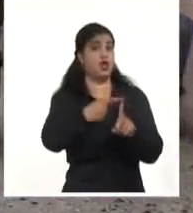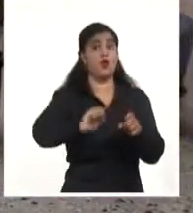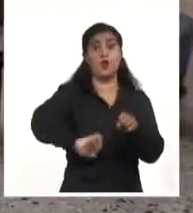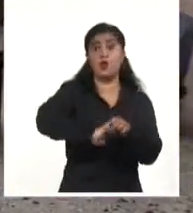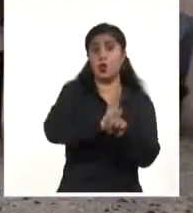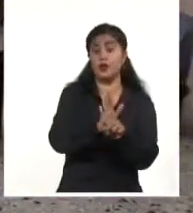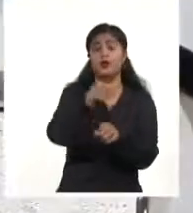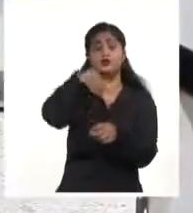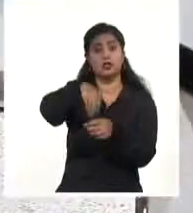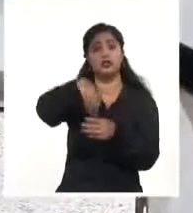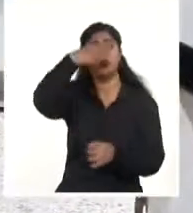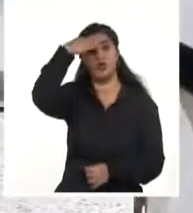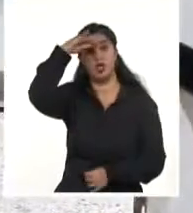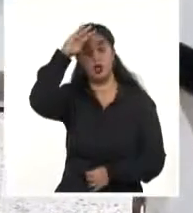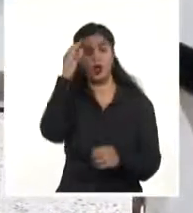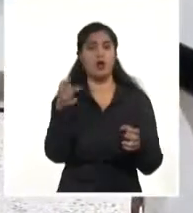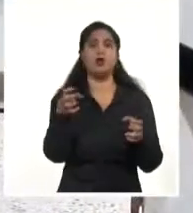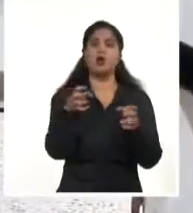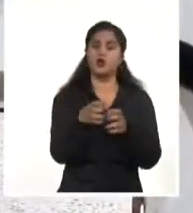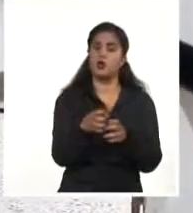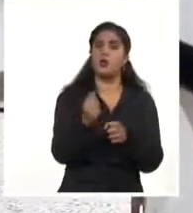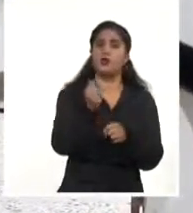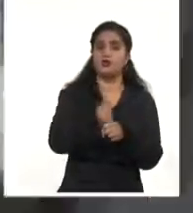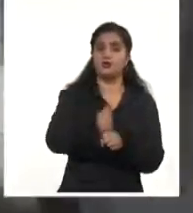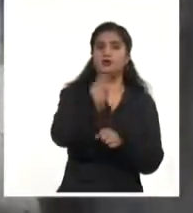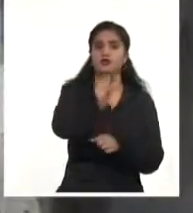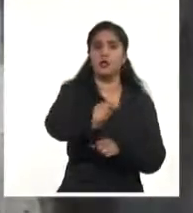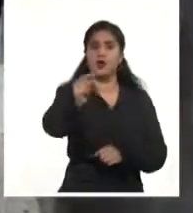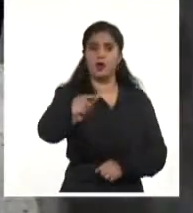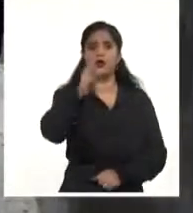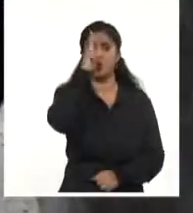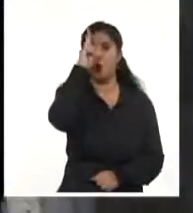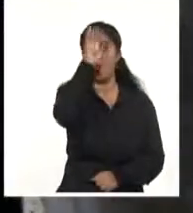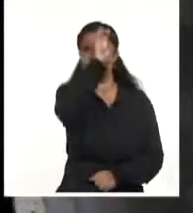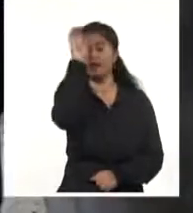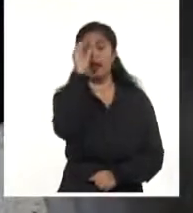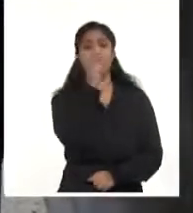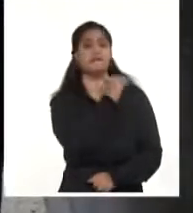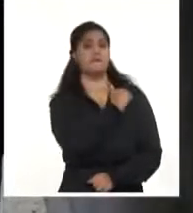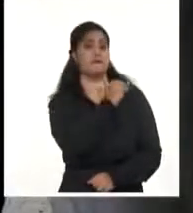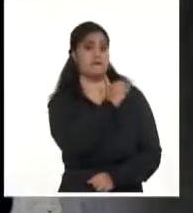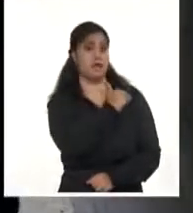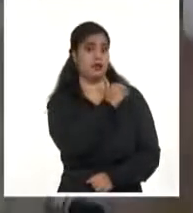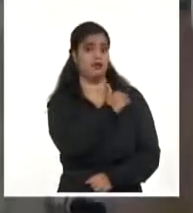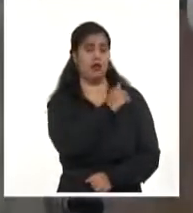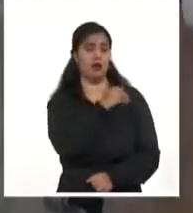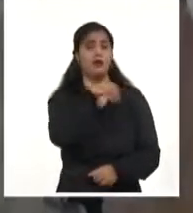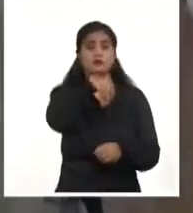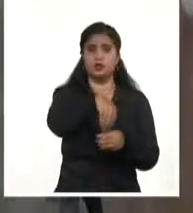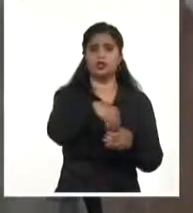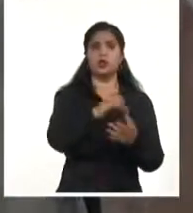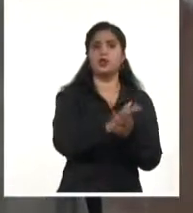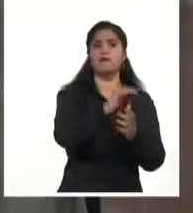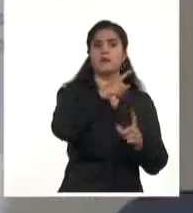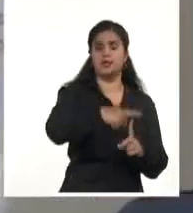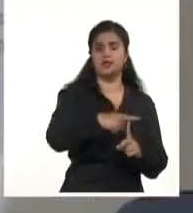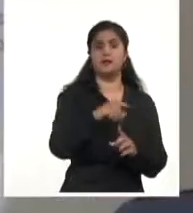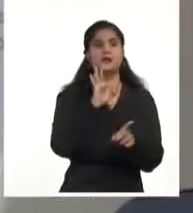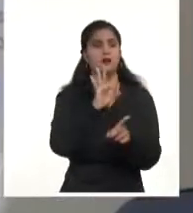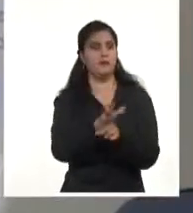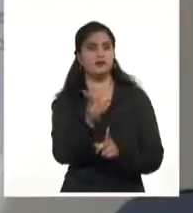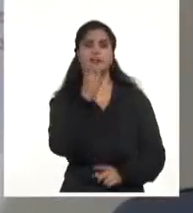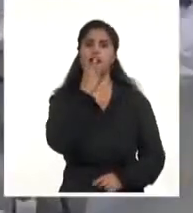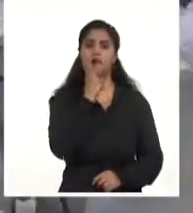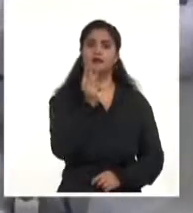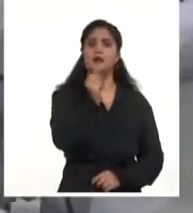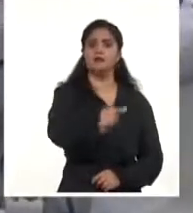colectivo de trabajadores del Hospital Militar Clínico Quirúrgico y Docente Mario Muñoz Monroy de Matanzas comenzó a atender a pacientes